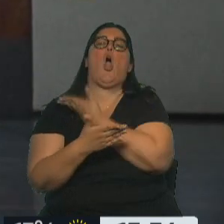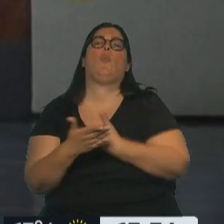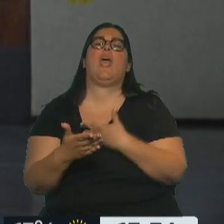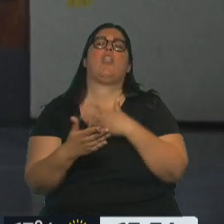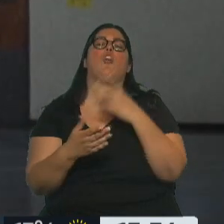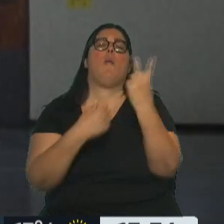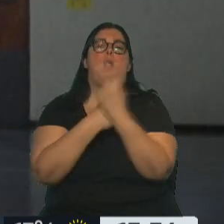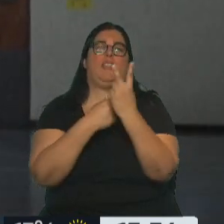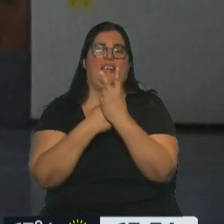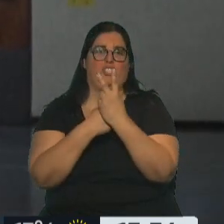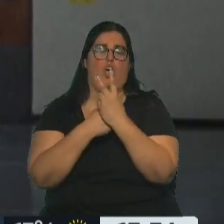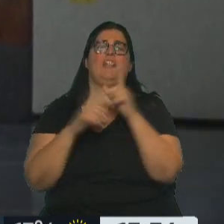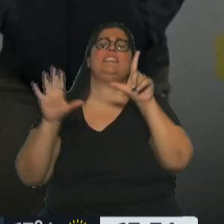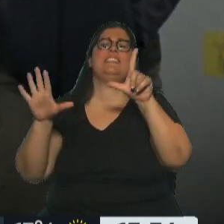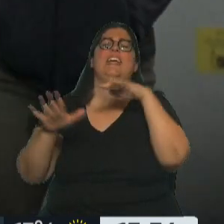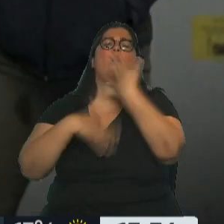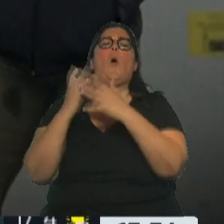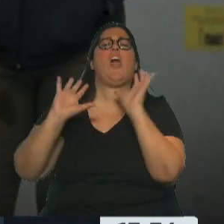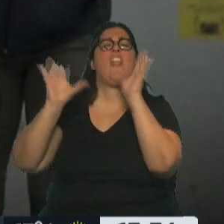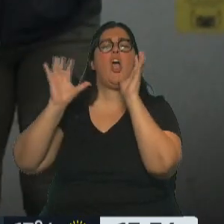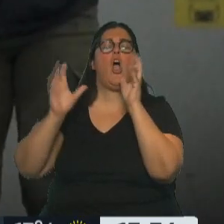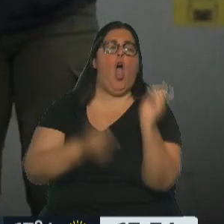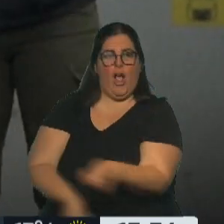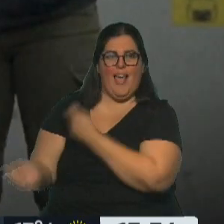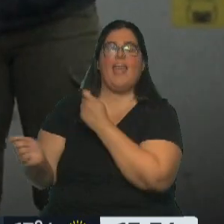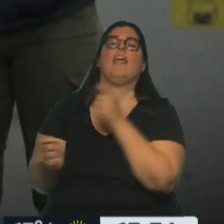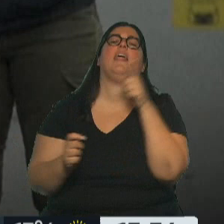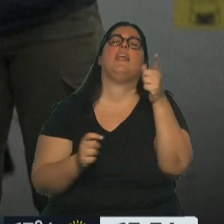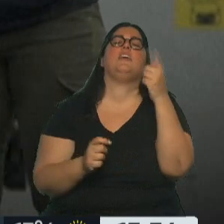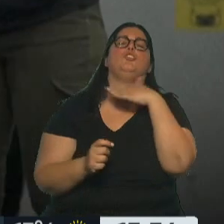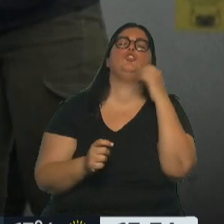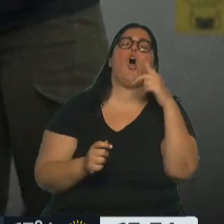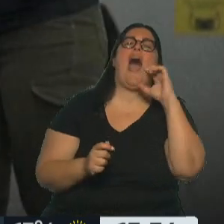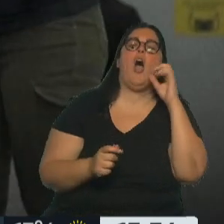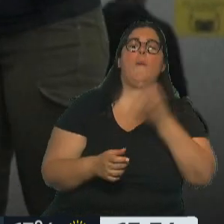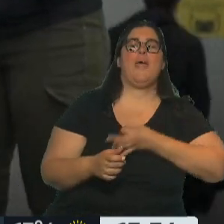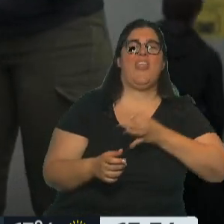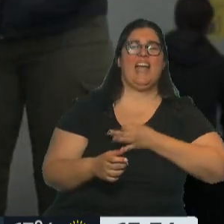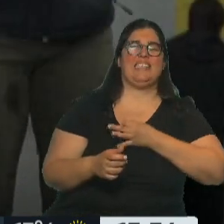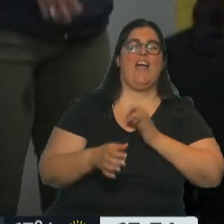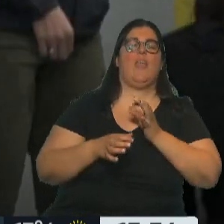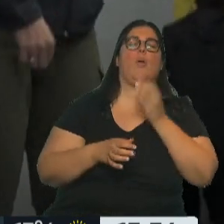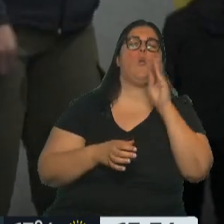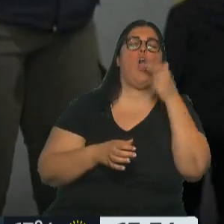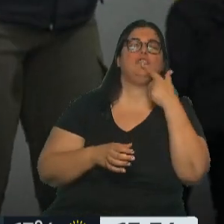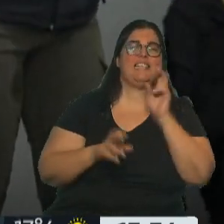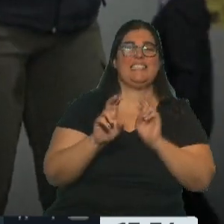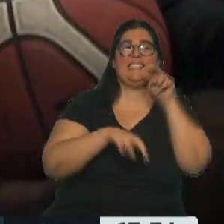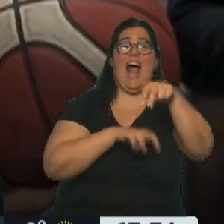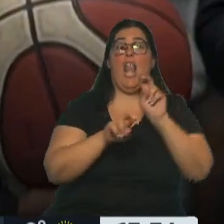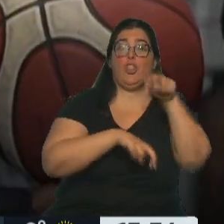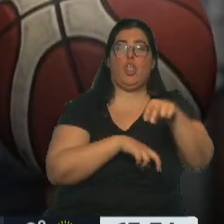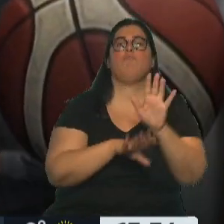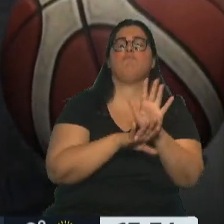7 jugadoras de hockey y del atleta Joao Hilas, ganador de la medalla de bronce en los 400 metros con vallas. Las jugadoras